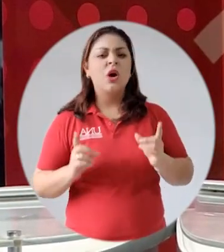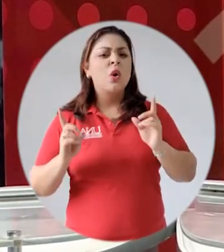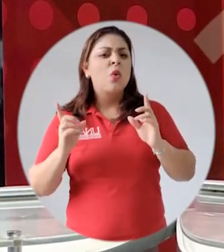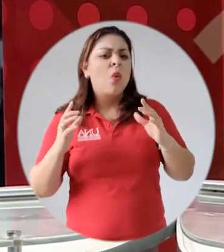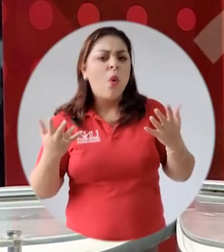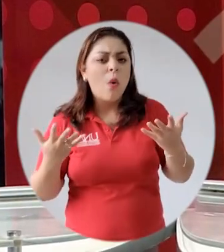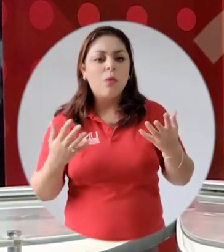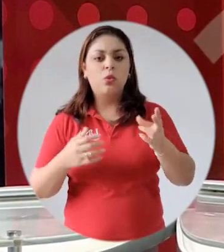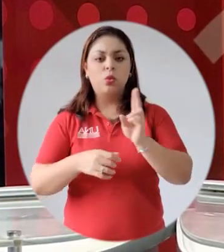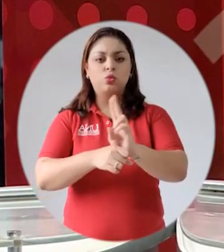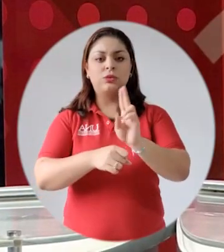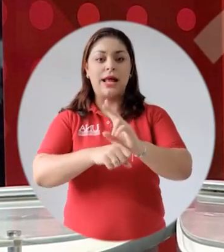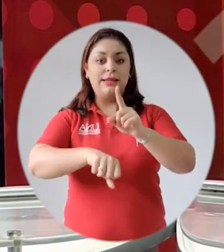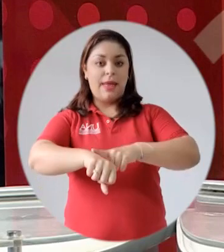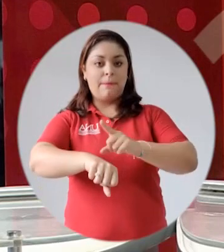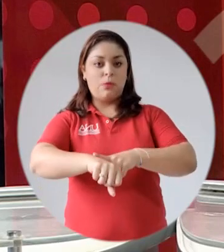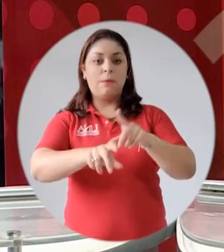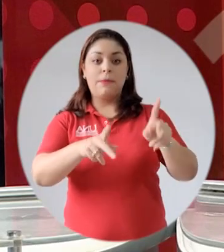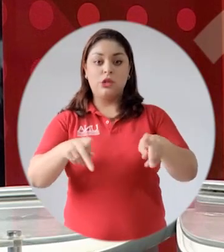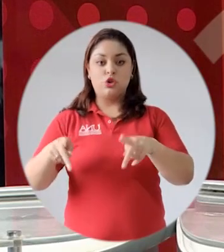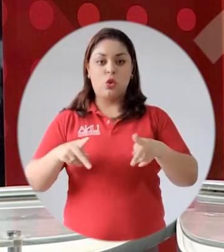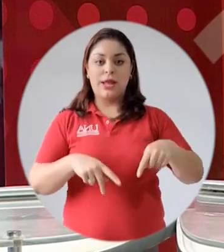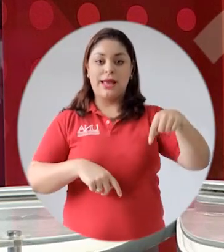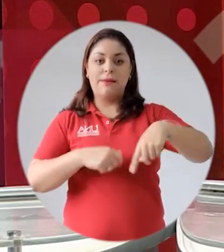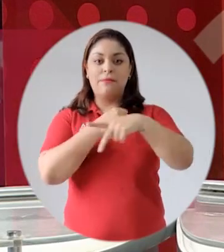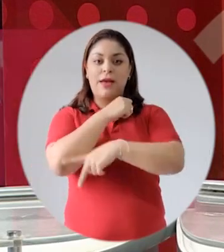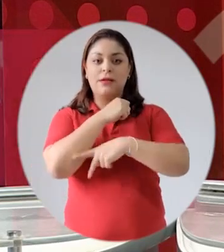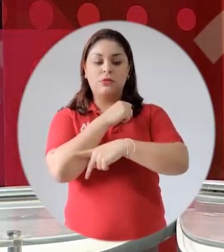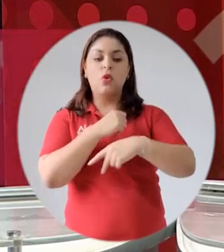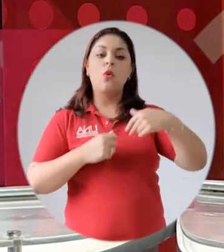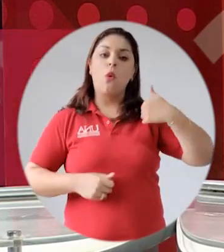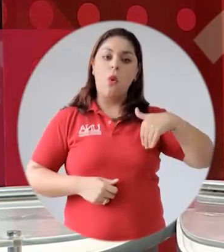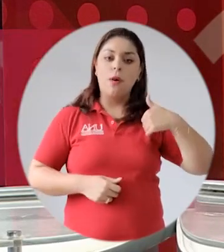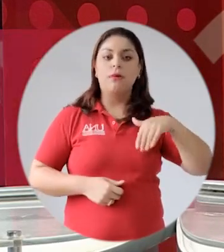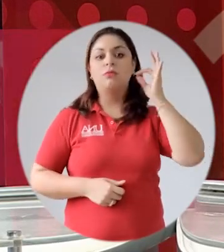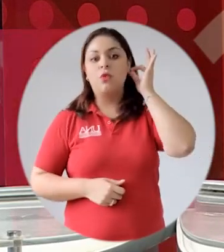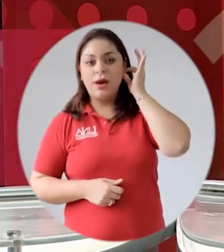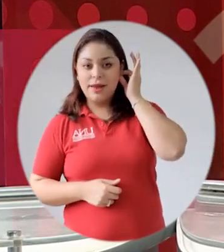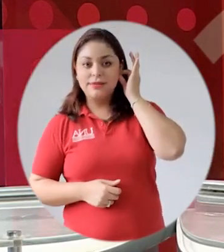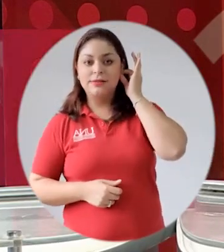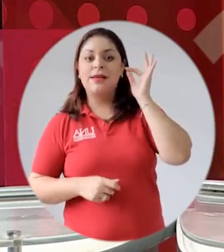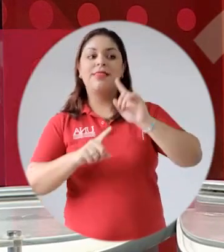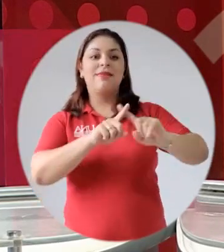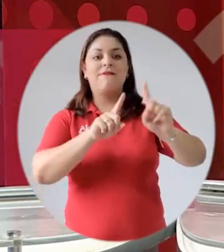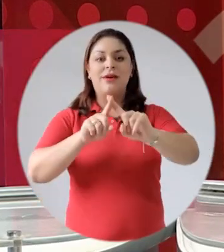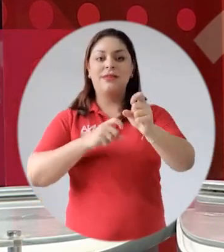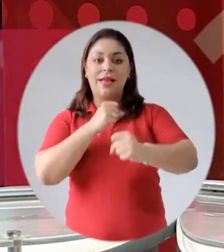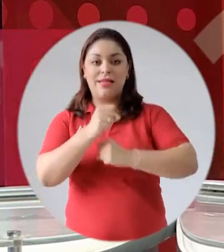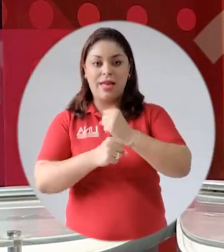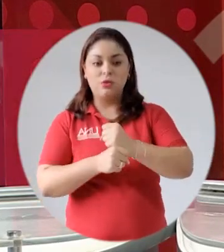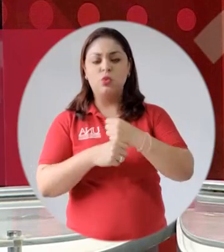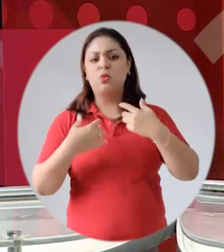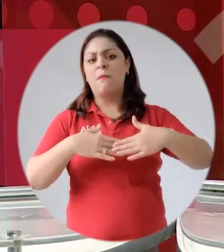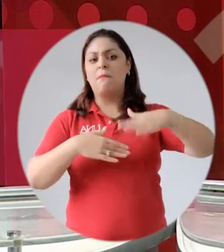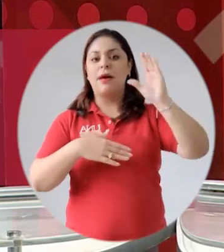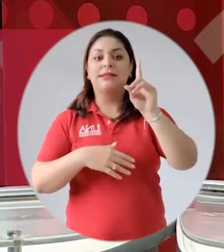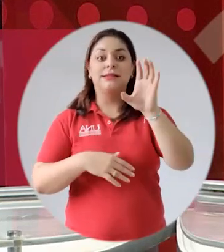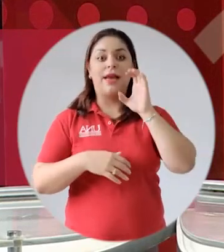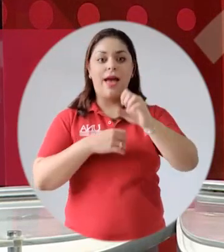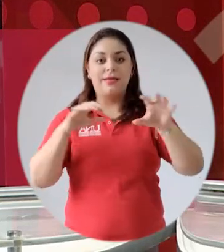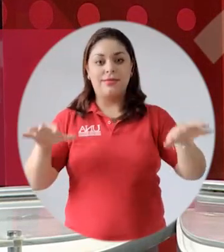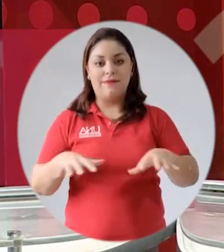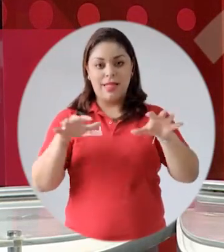Regresa usted a una mirada del programa de la Universidad Nacional y de SINAR S.A. Hoy con el tema del uso del tiempo en Costa Rica, con